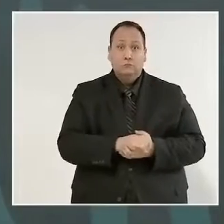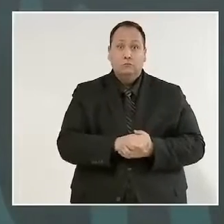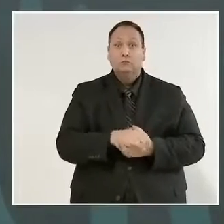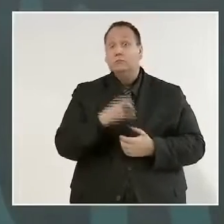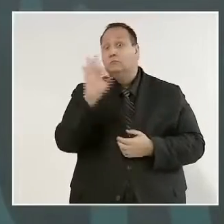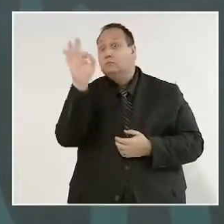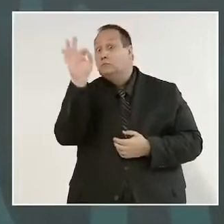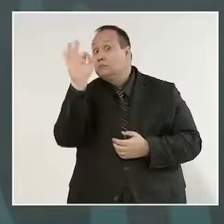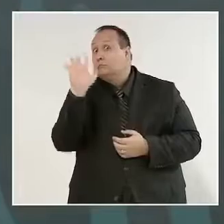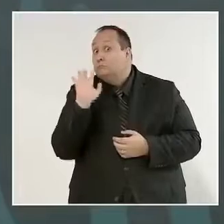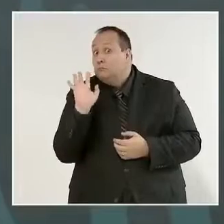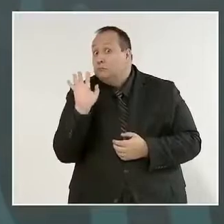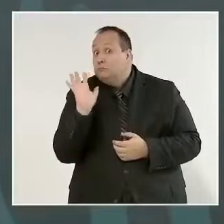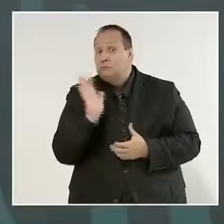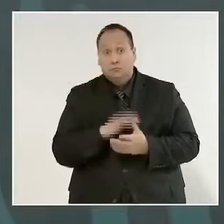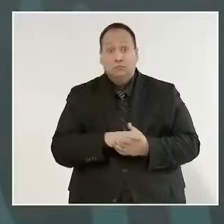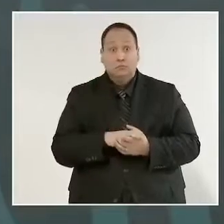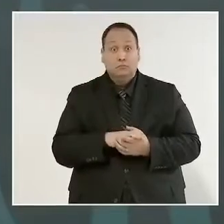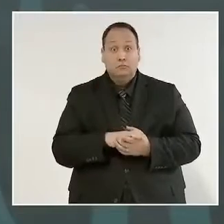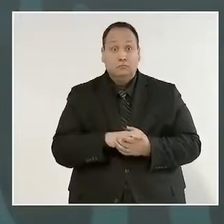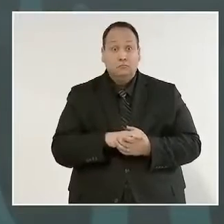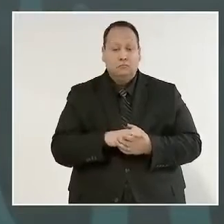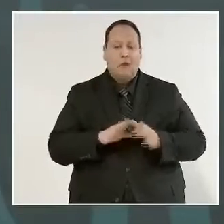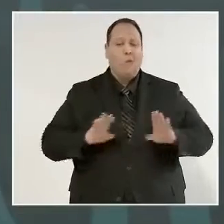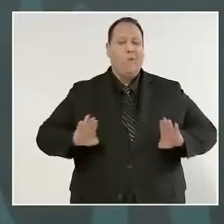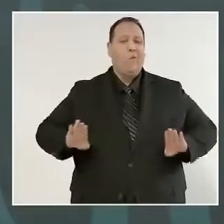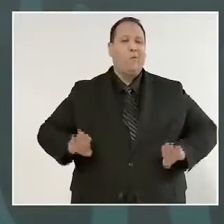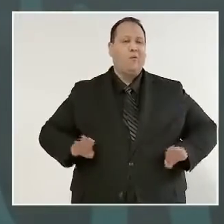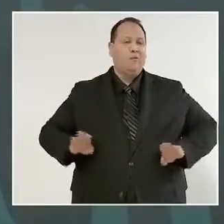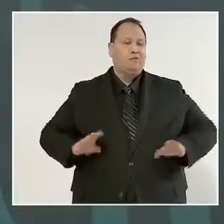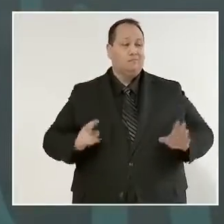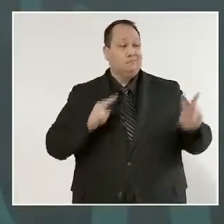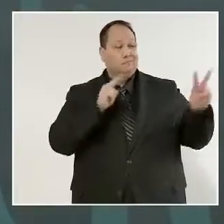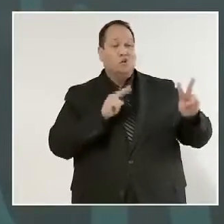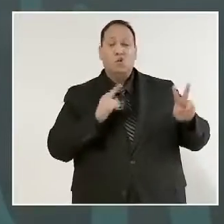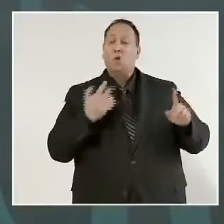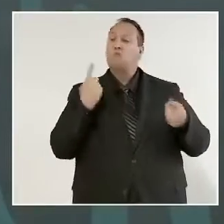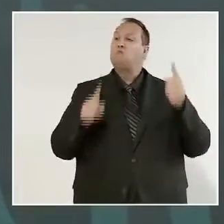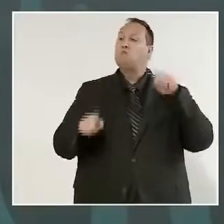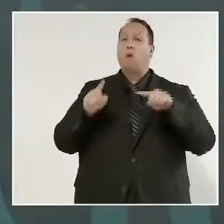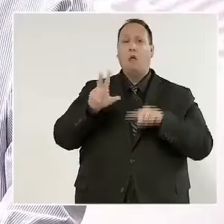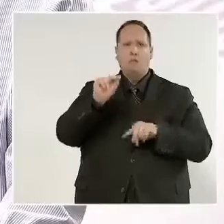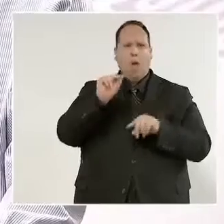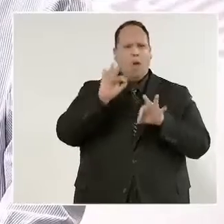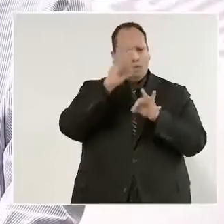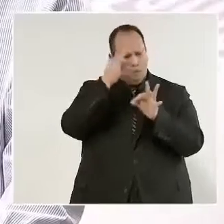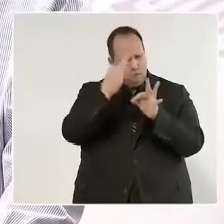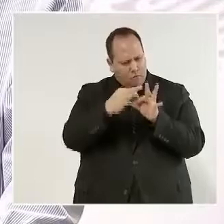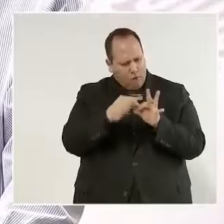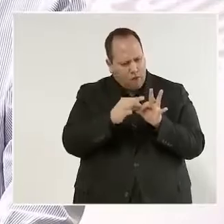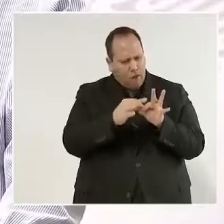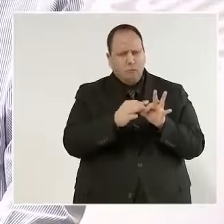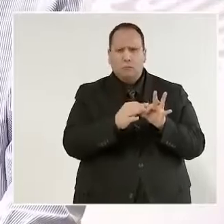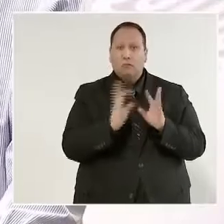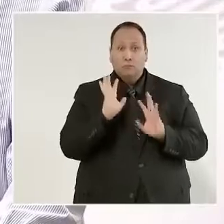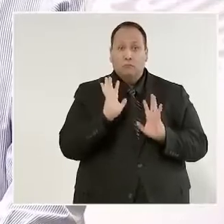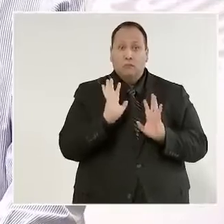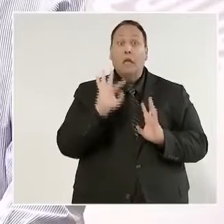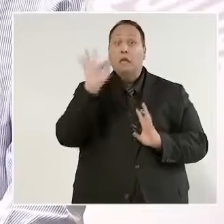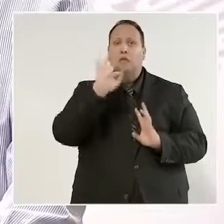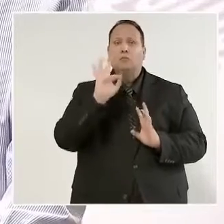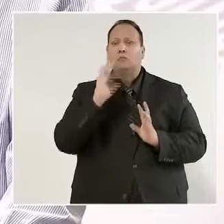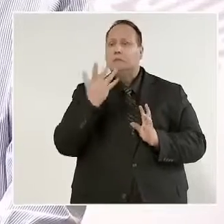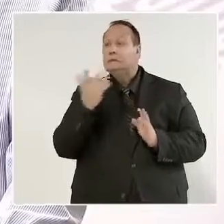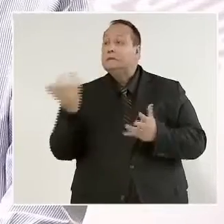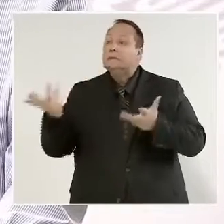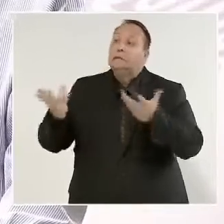si no actúas de manera autoritaria, si eres